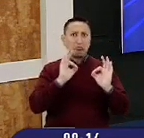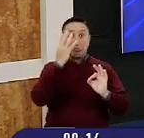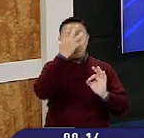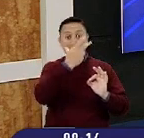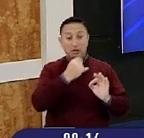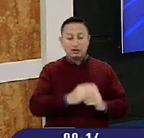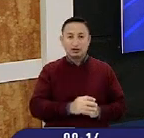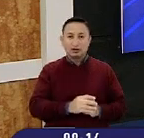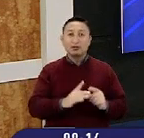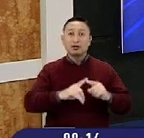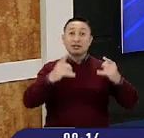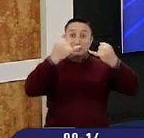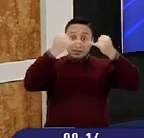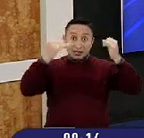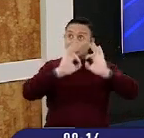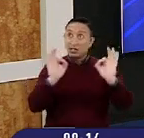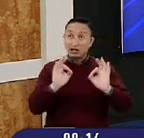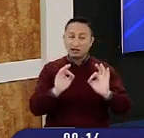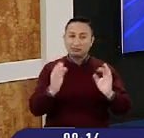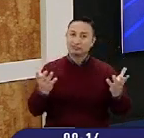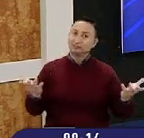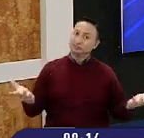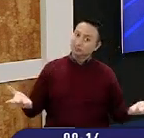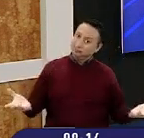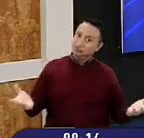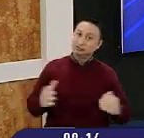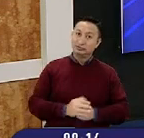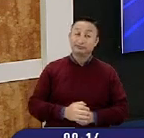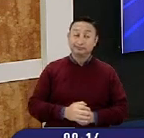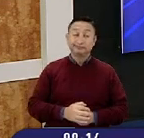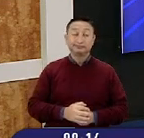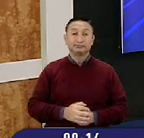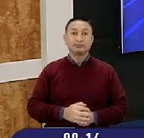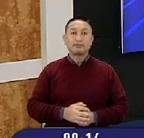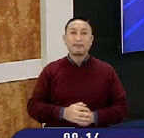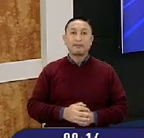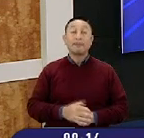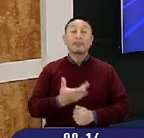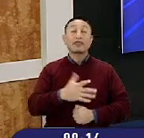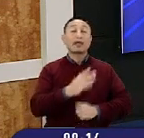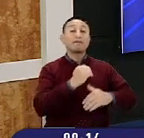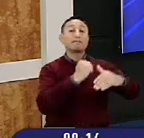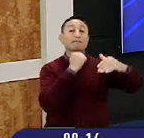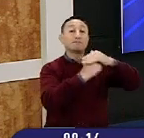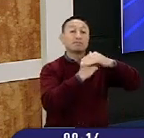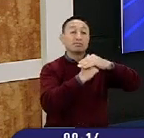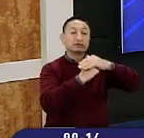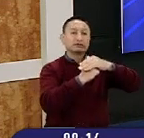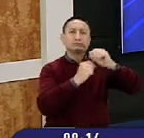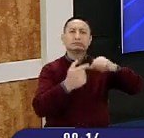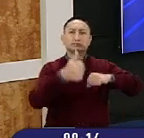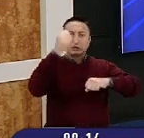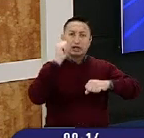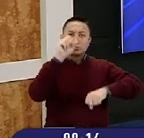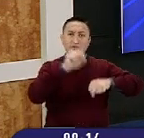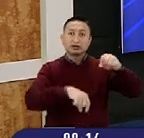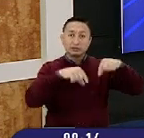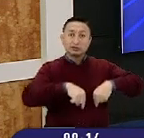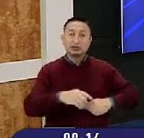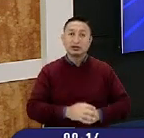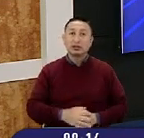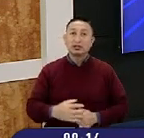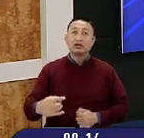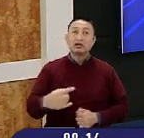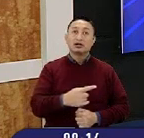Imagínense sin tener cables sueltos por todo lado, qué distinto sería. El metro de Quito sufrió un inconveniente en un dispositivo electrónico